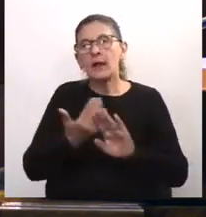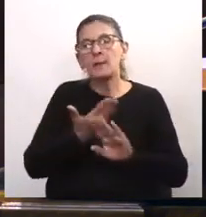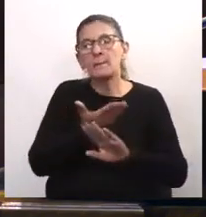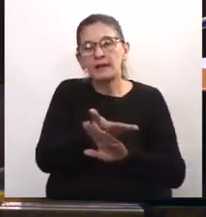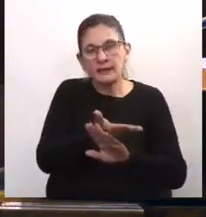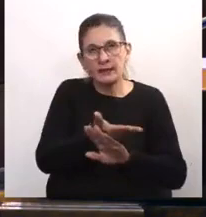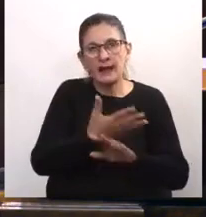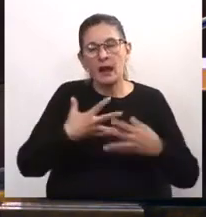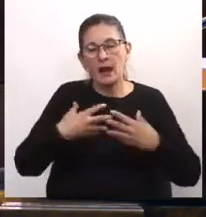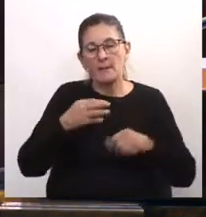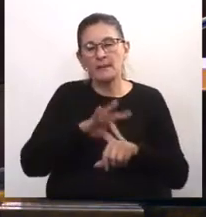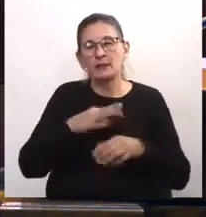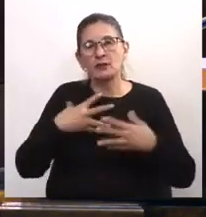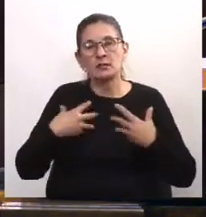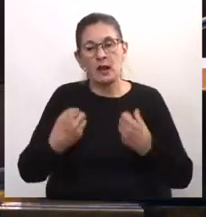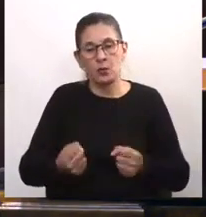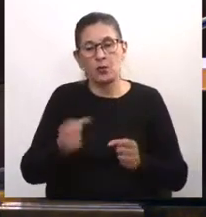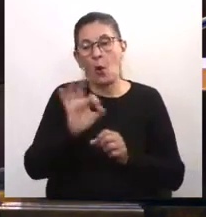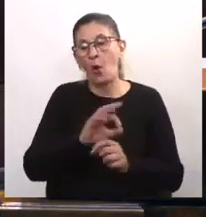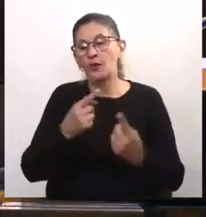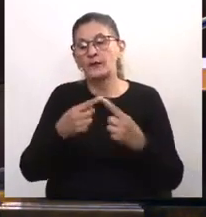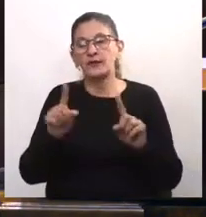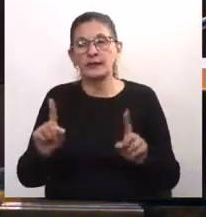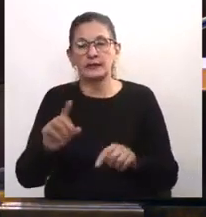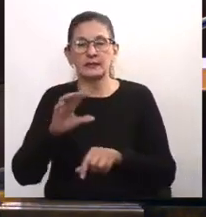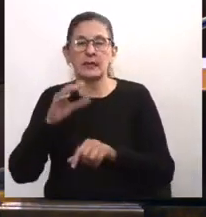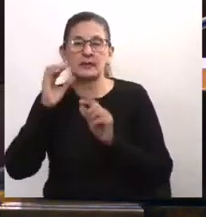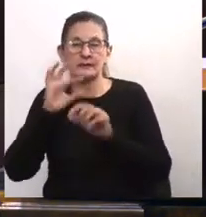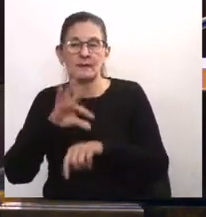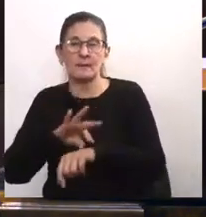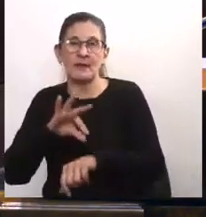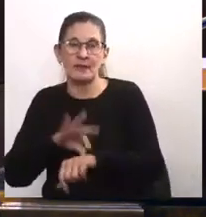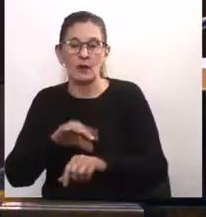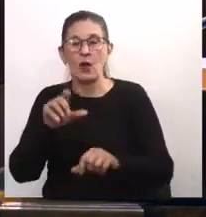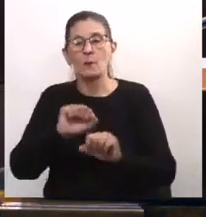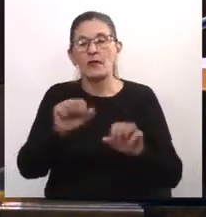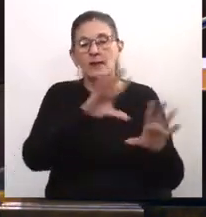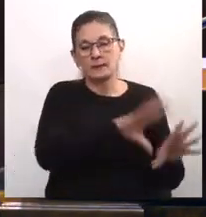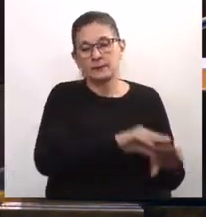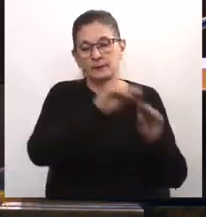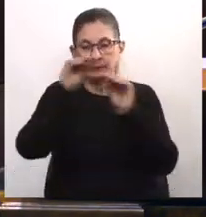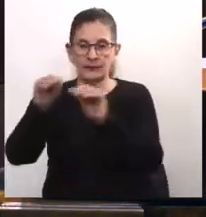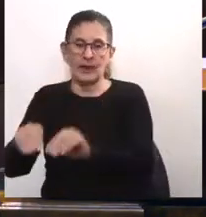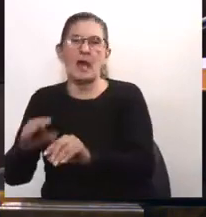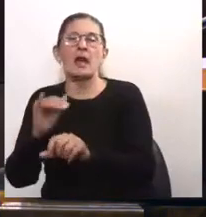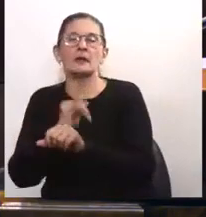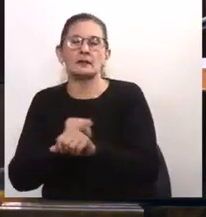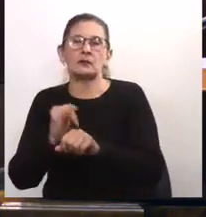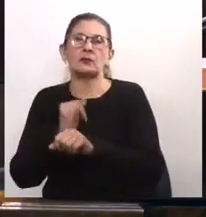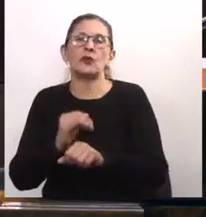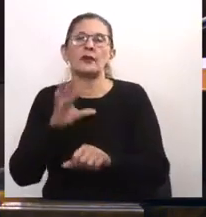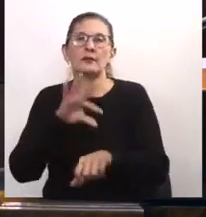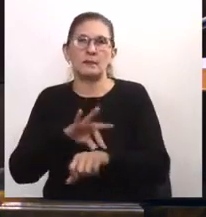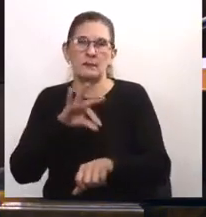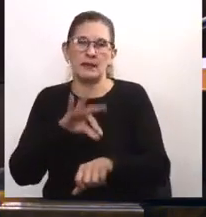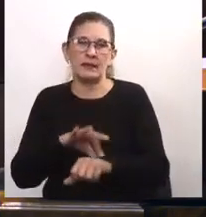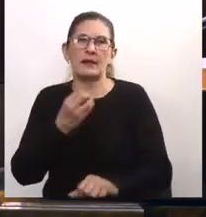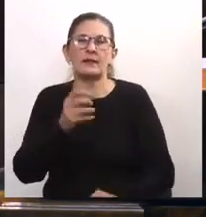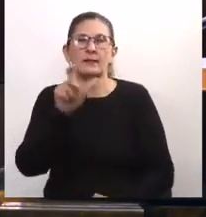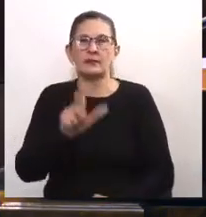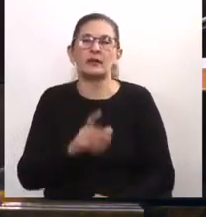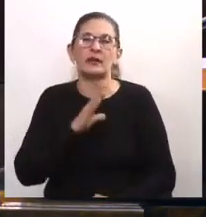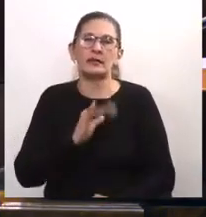al prestador de salud correspondiente o a distintos centros de atención médica el traslado a instituciones médicas de personas